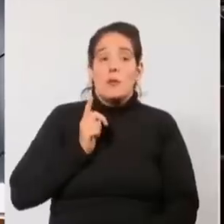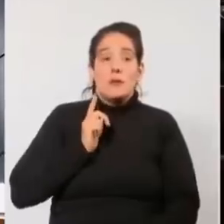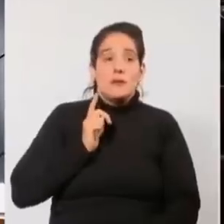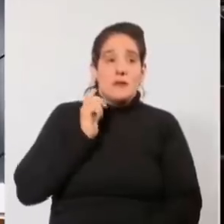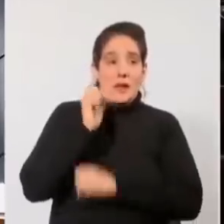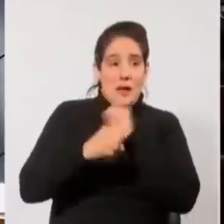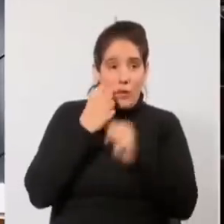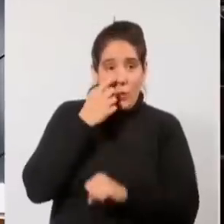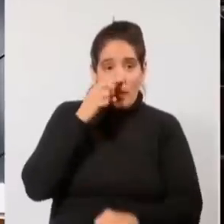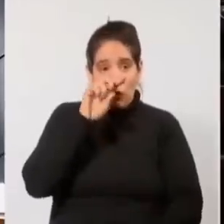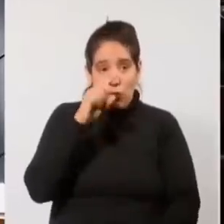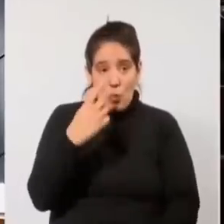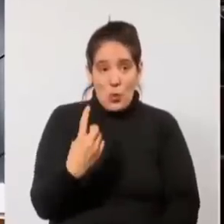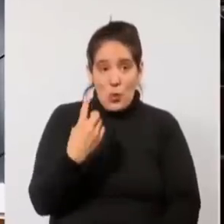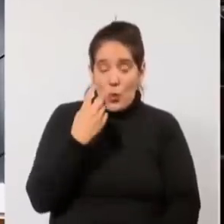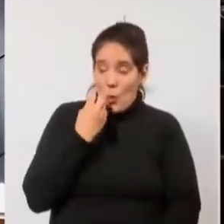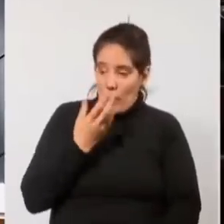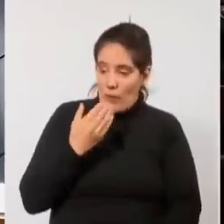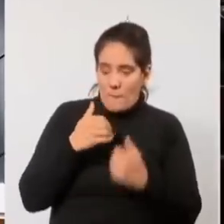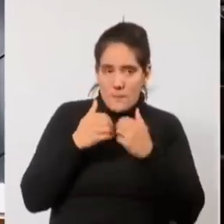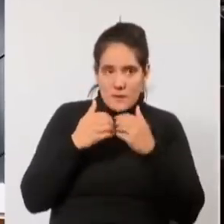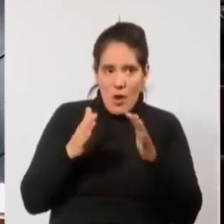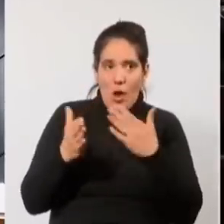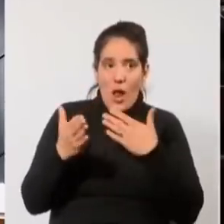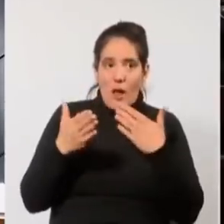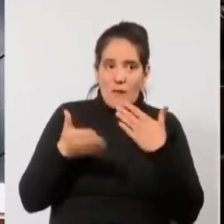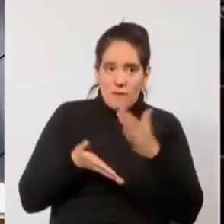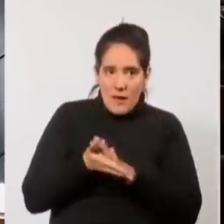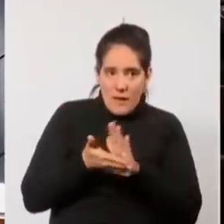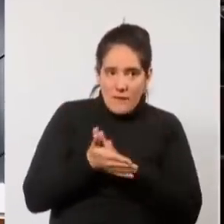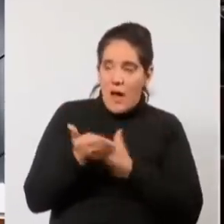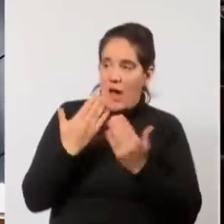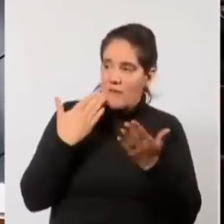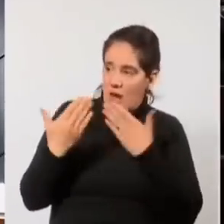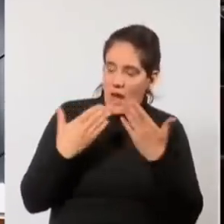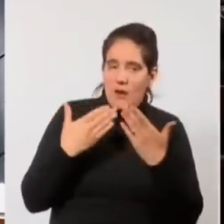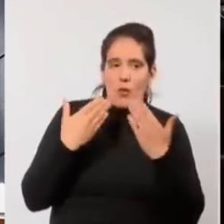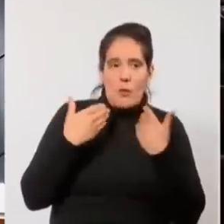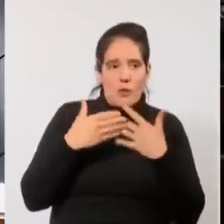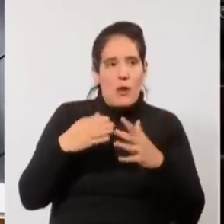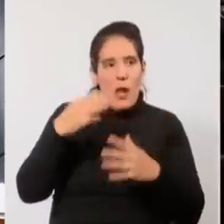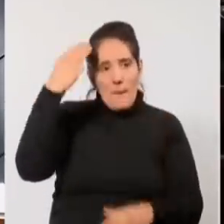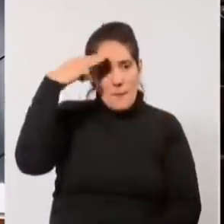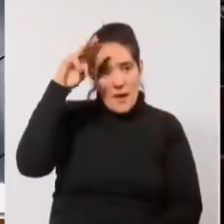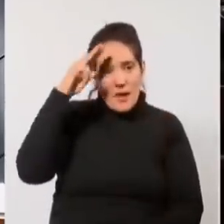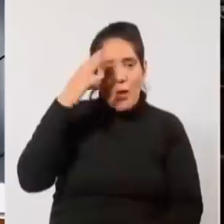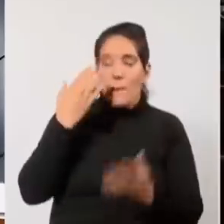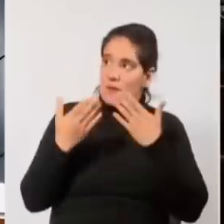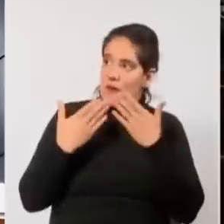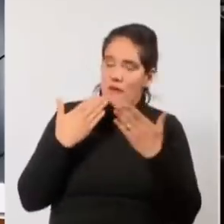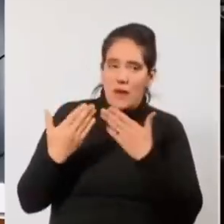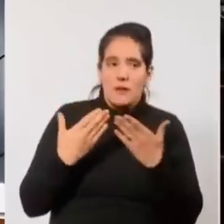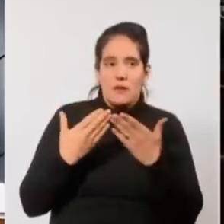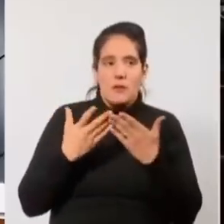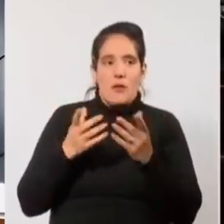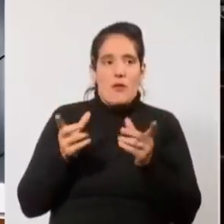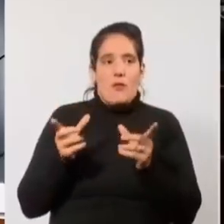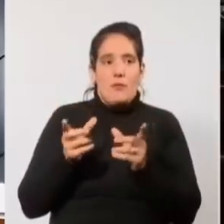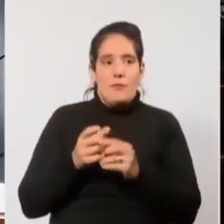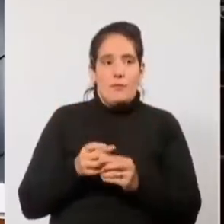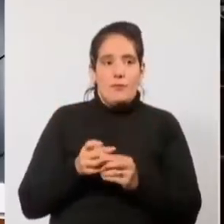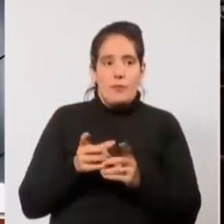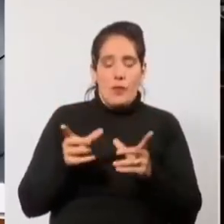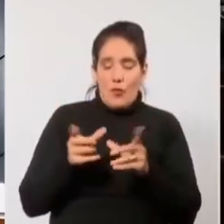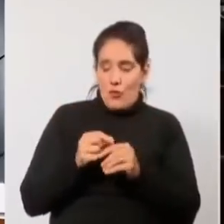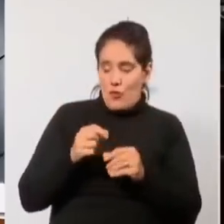el año 21, cuando empezaron las primeras conversaciones en México, cuando terminaron con